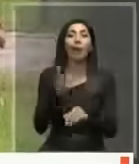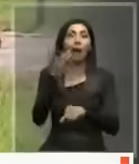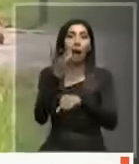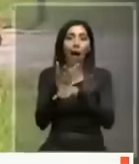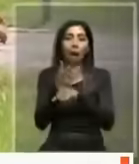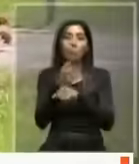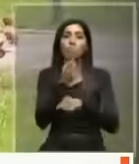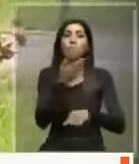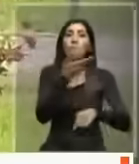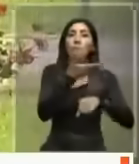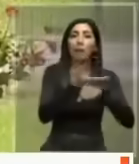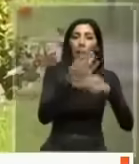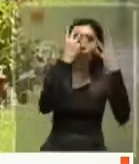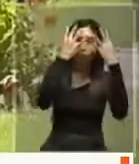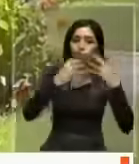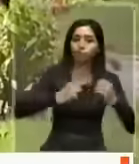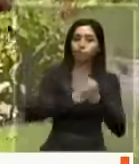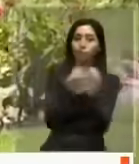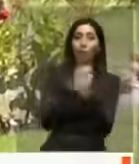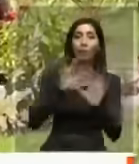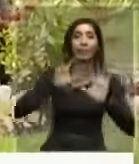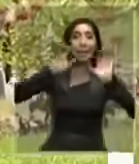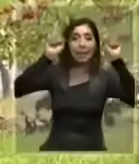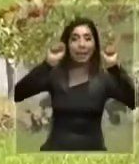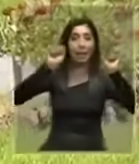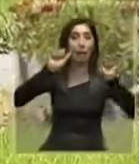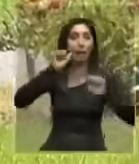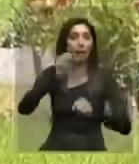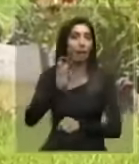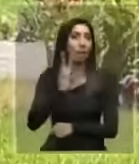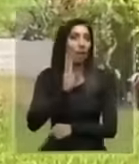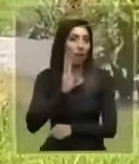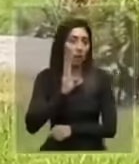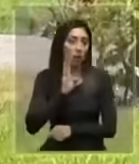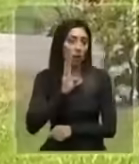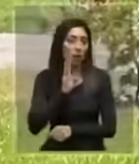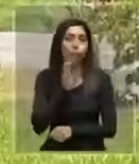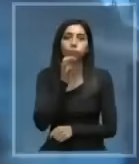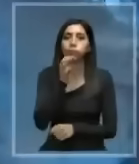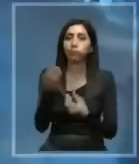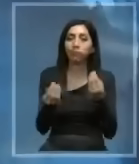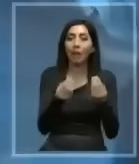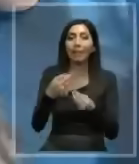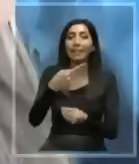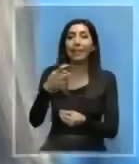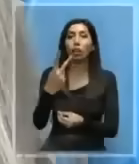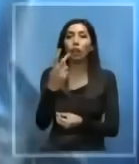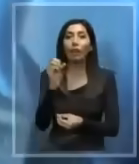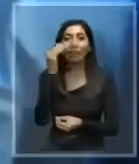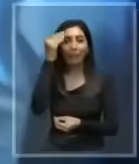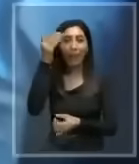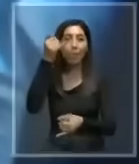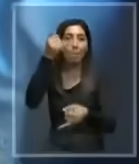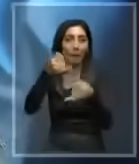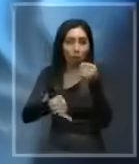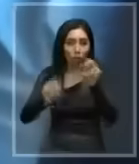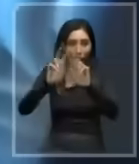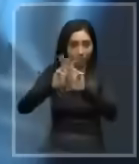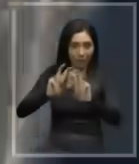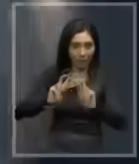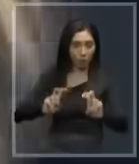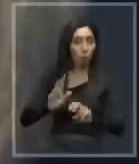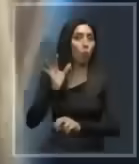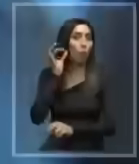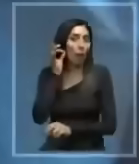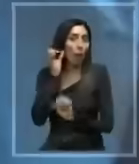que la Fiscalía argumentará este miércoles en el marco de una investigación que tendrá 120 días de plazo y en la que Katy Barriga